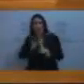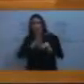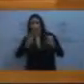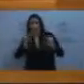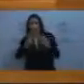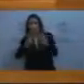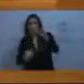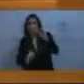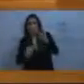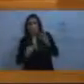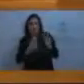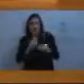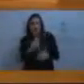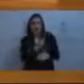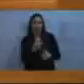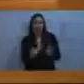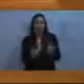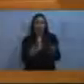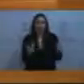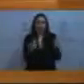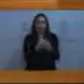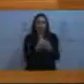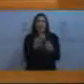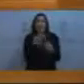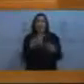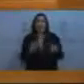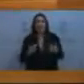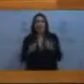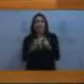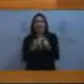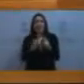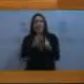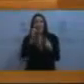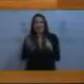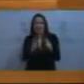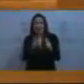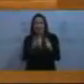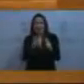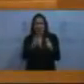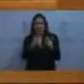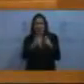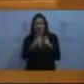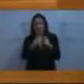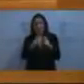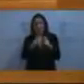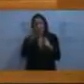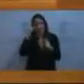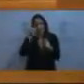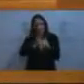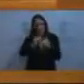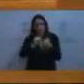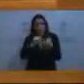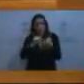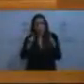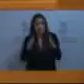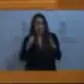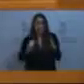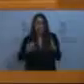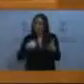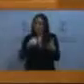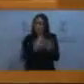Simplemente abriendo una unidad ictus en el área 3, como en el Hospital San Agustín, como propusimos en